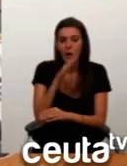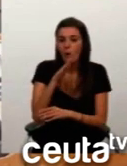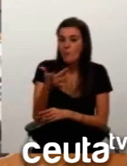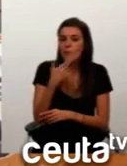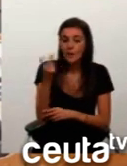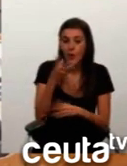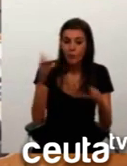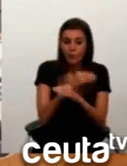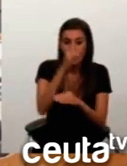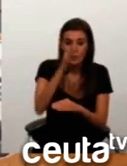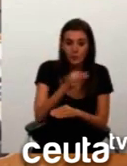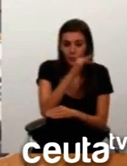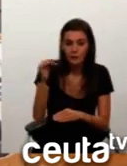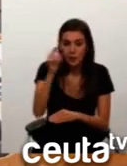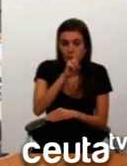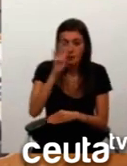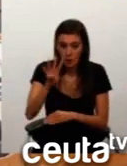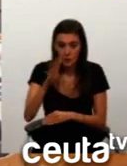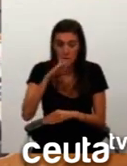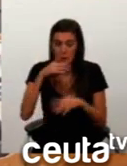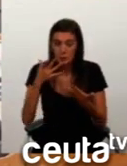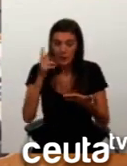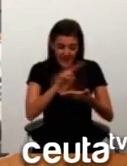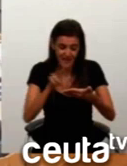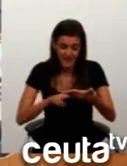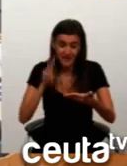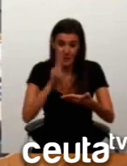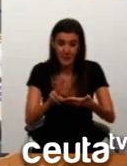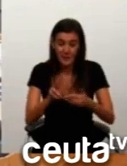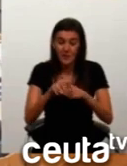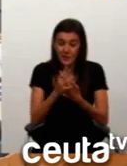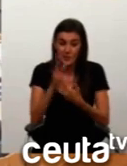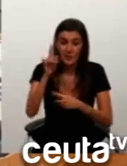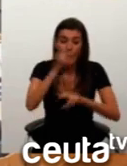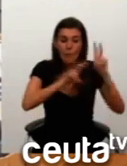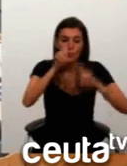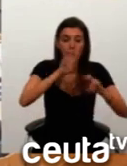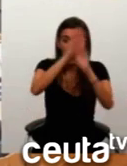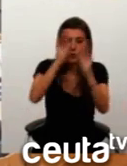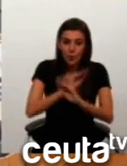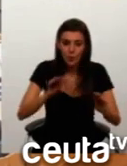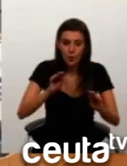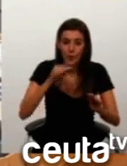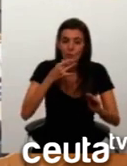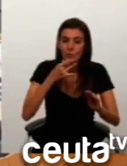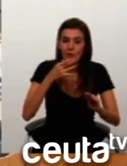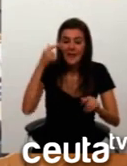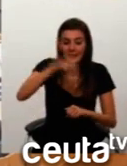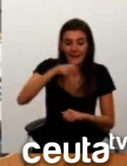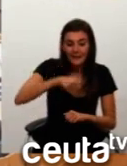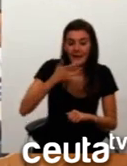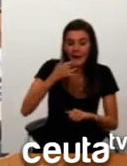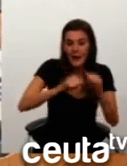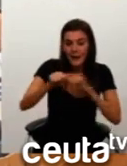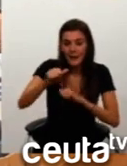los dos suman 42. Con lo cual, lo que se ha pretendido es buscar una solución salomónica de aquí a que lleguen